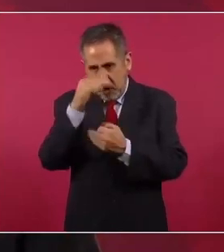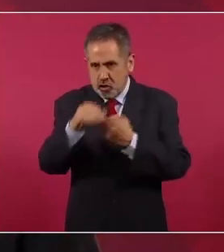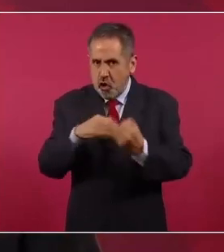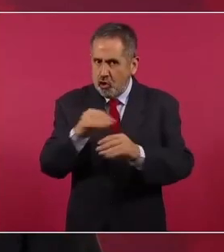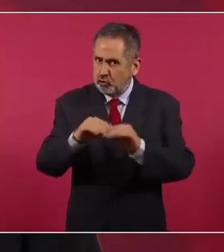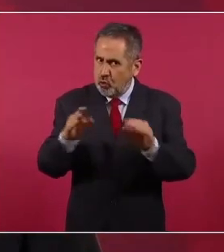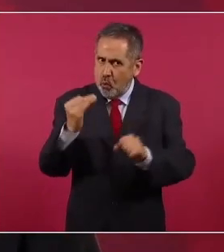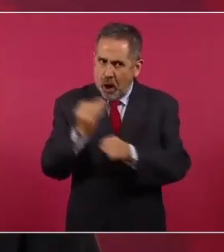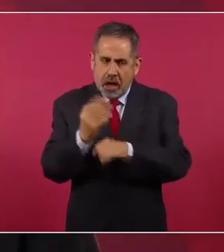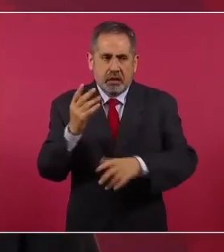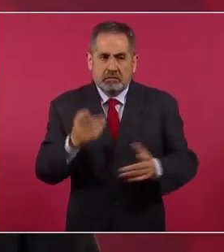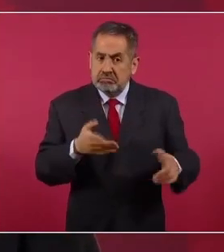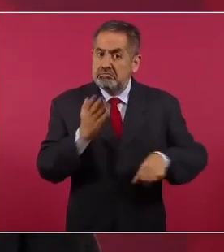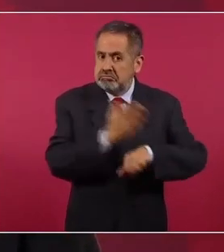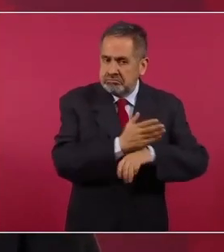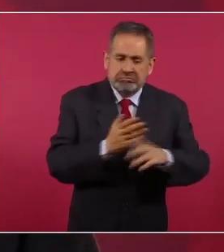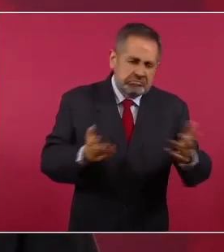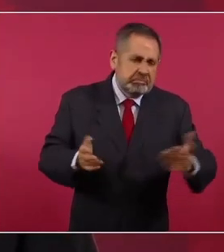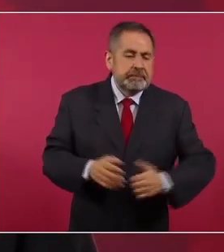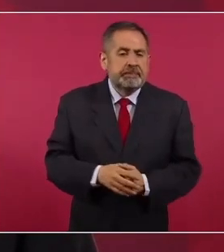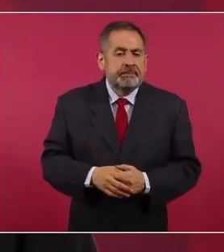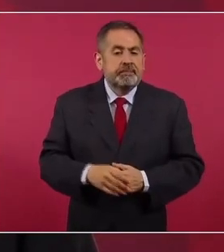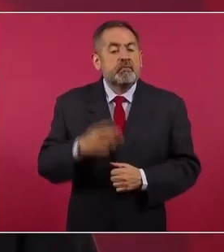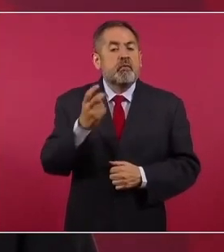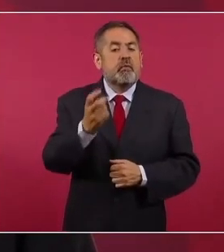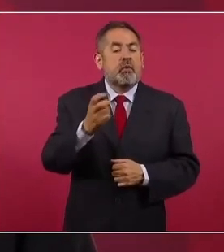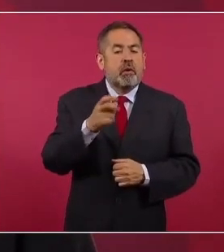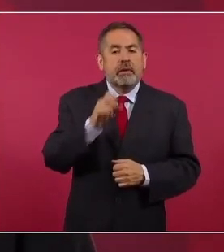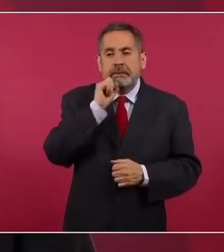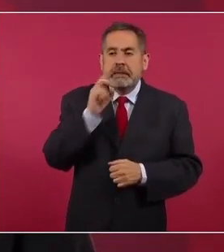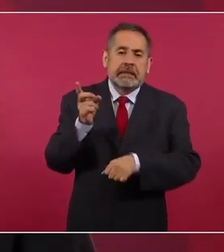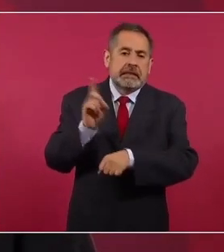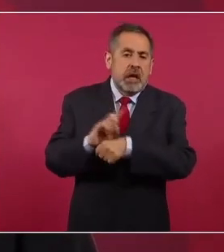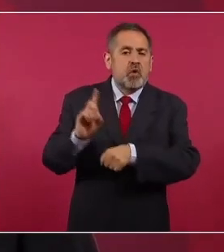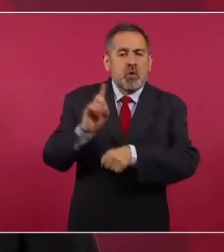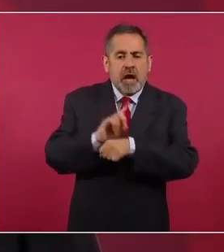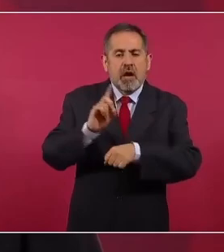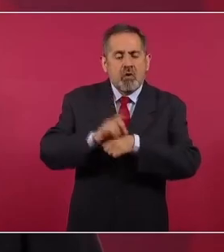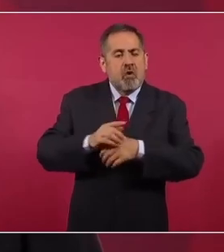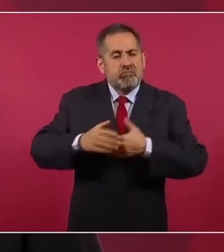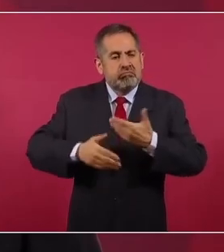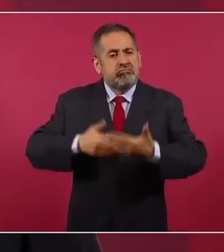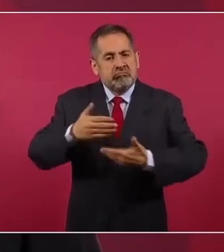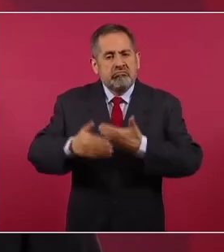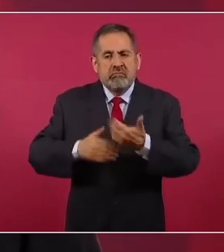Y por eso se trabaja todos los días